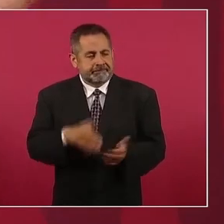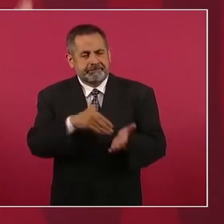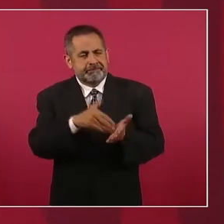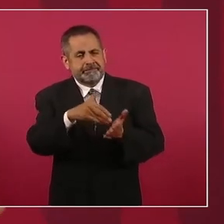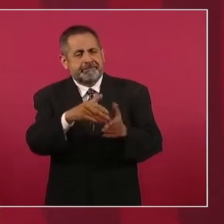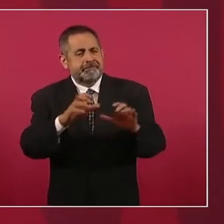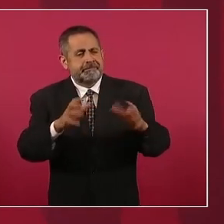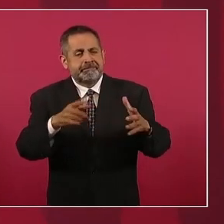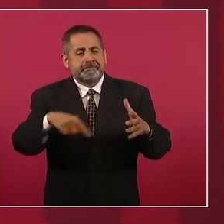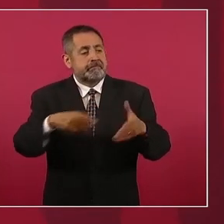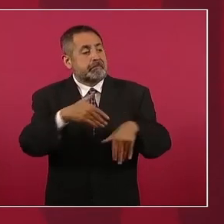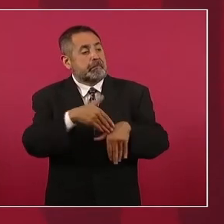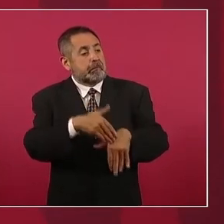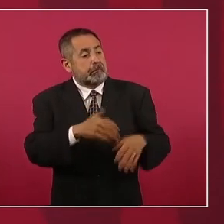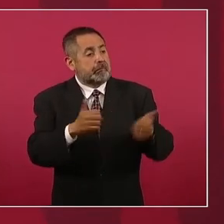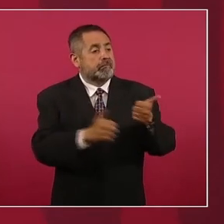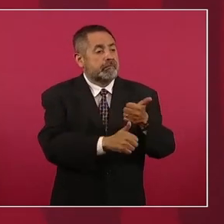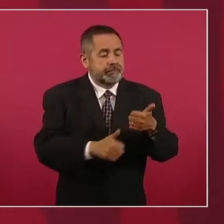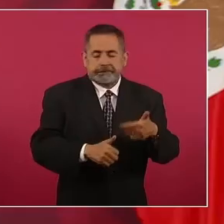Miles.